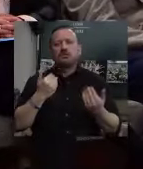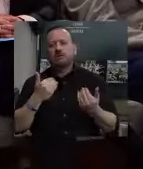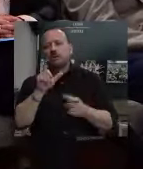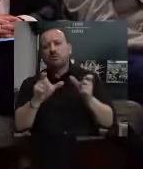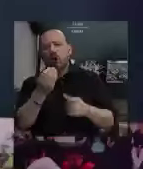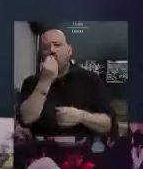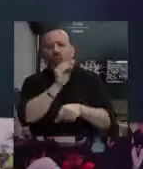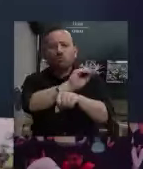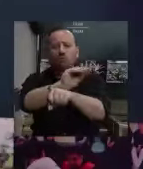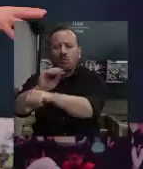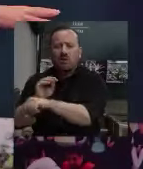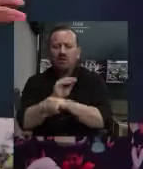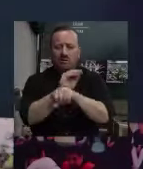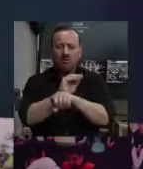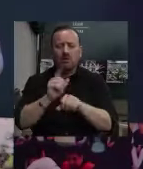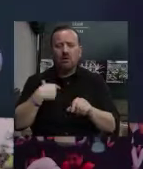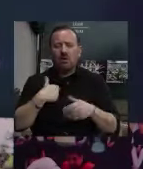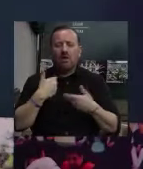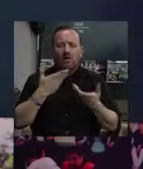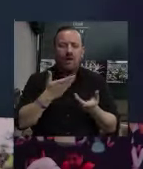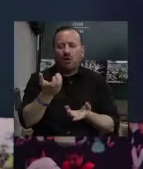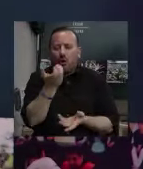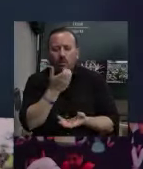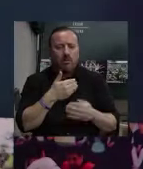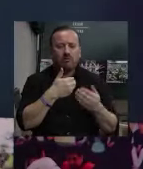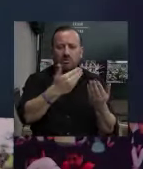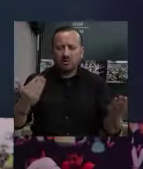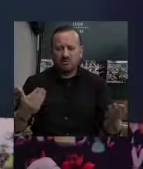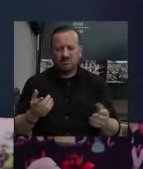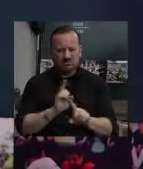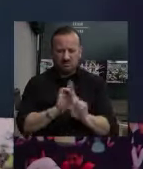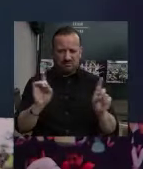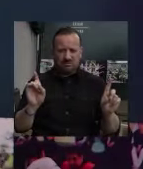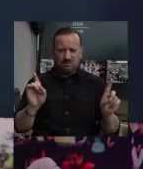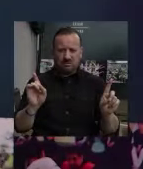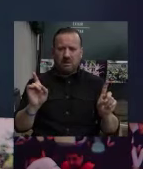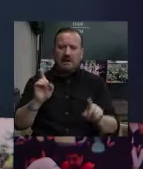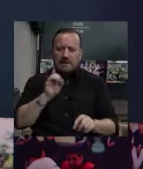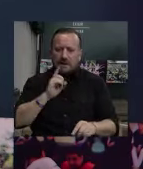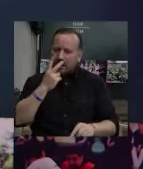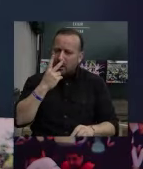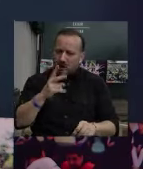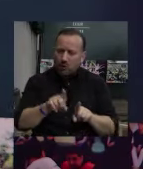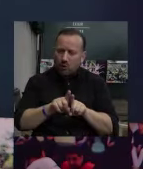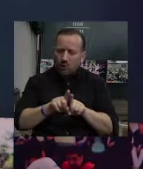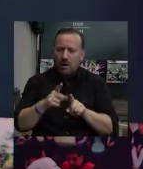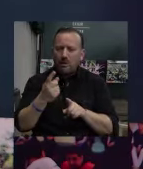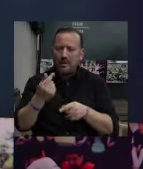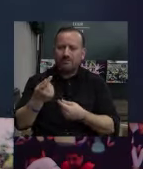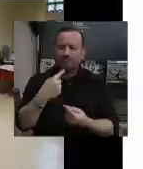gente coma entonces démosle un carrito de salchichas de Hot doog no tiene que haber un retorno